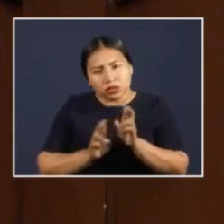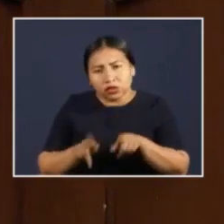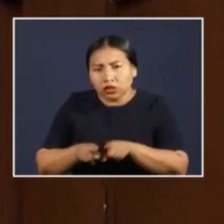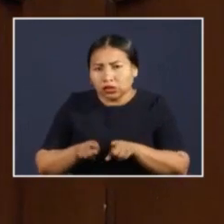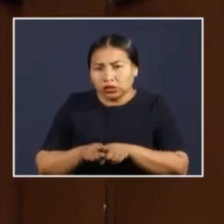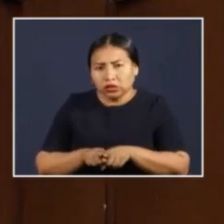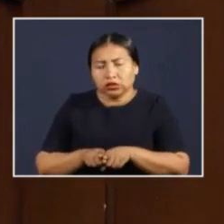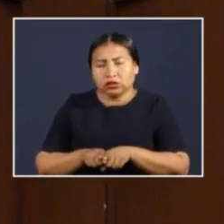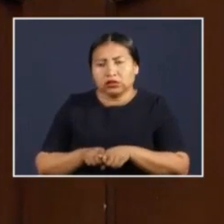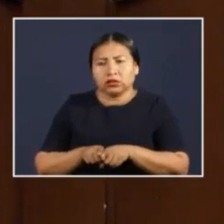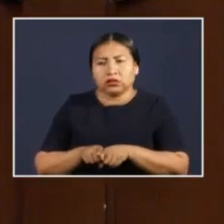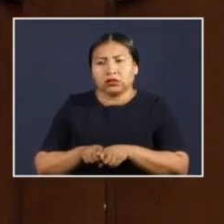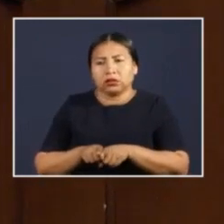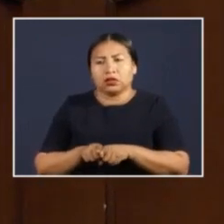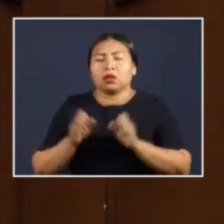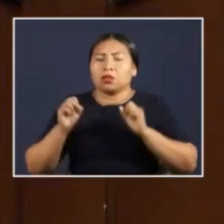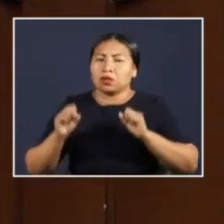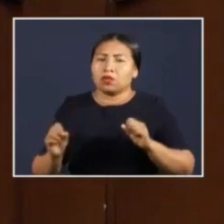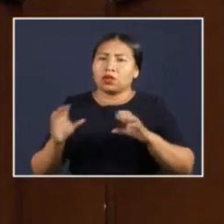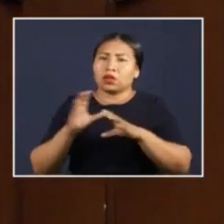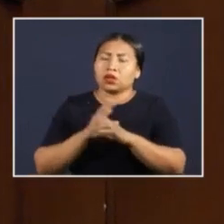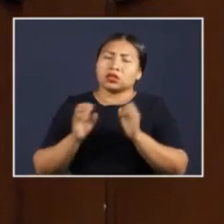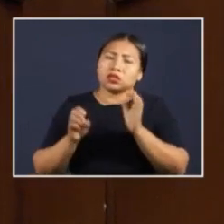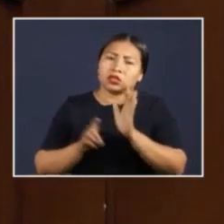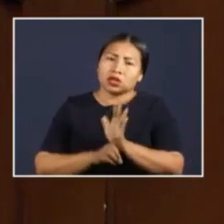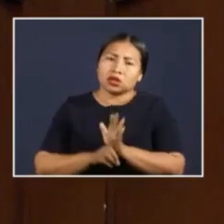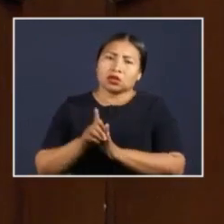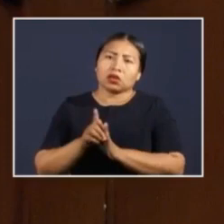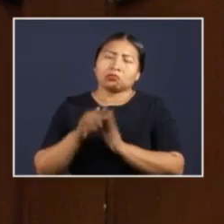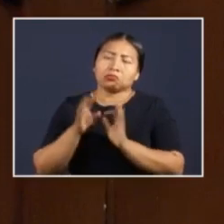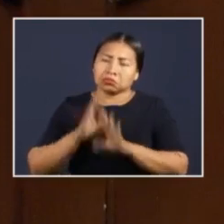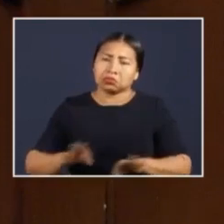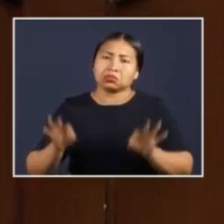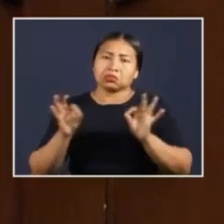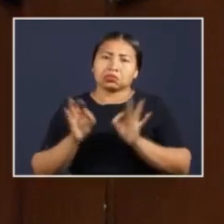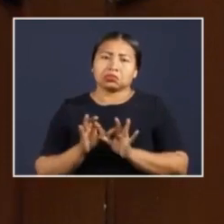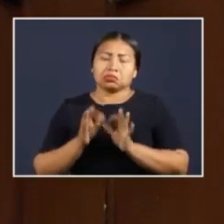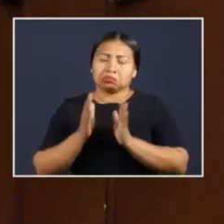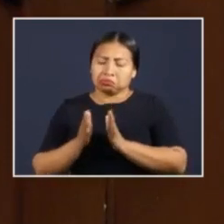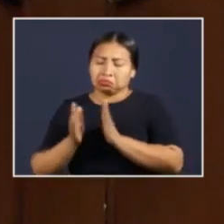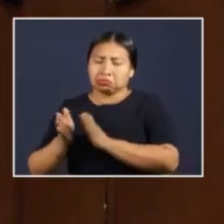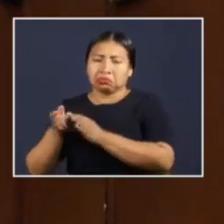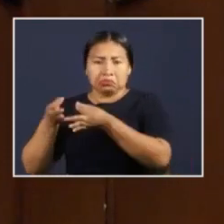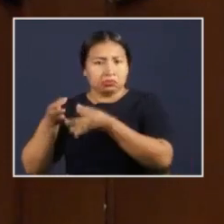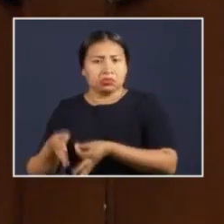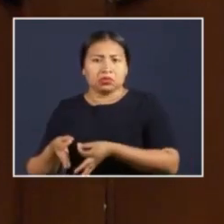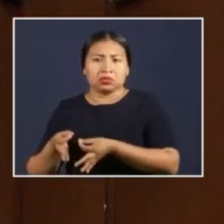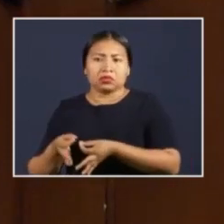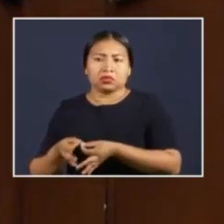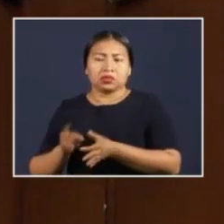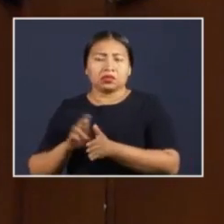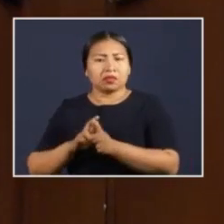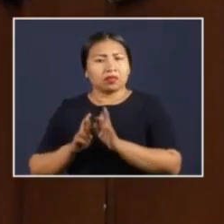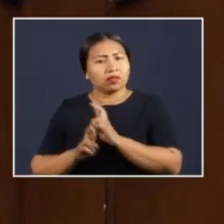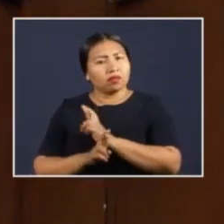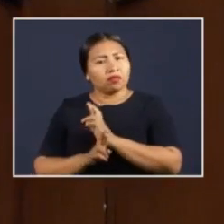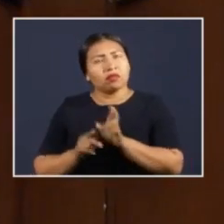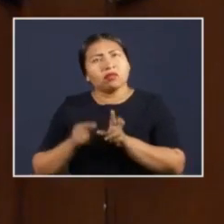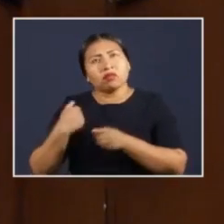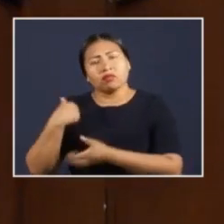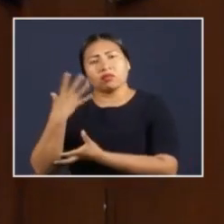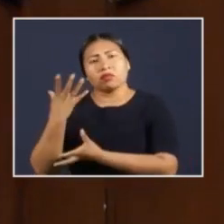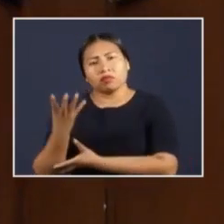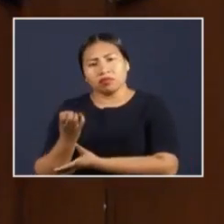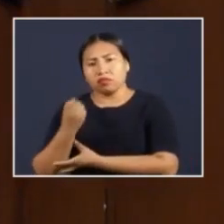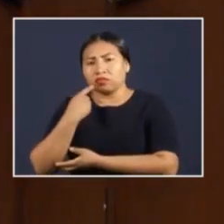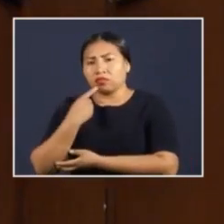van a poder ser desarrollados de manera adecuada todo programa de rehabilitación requiere del control físico de las cárceles